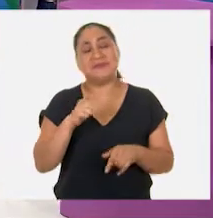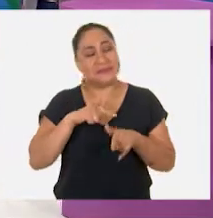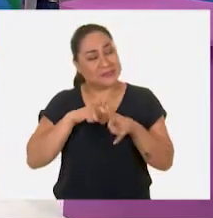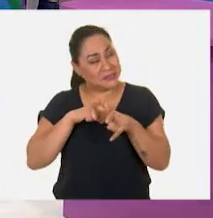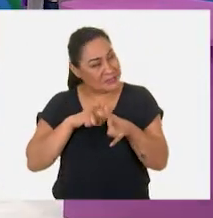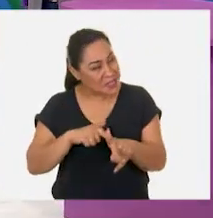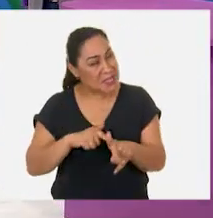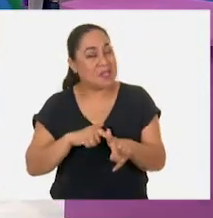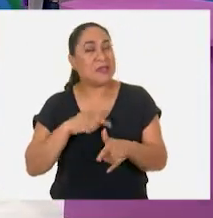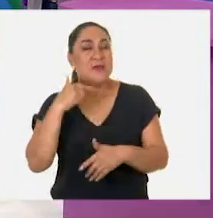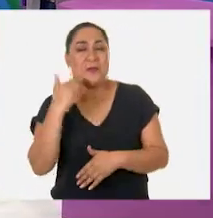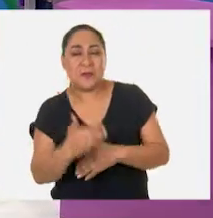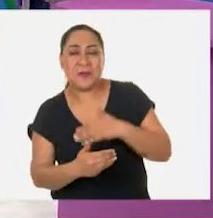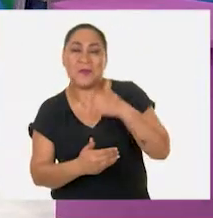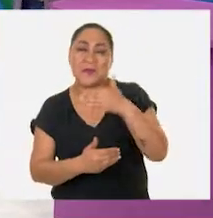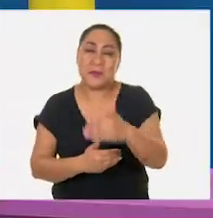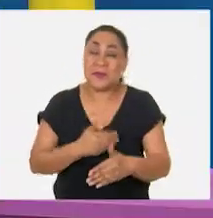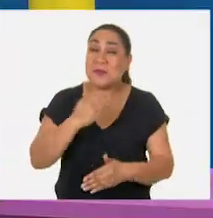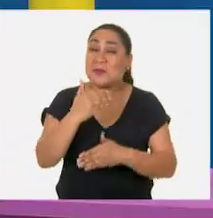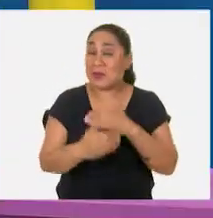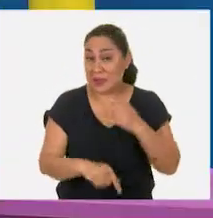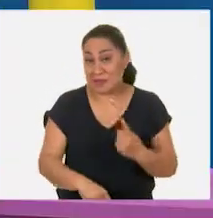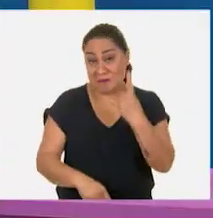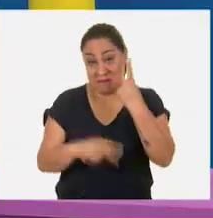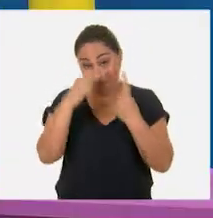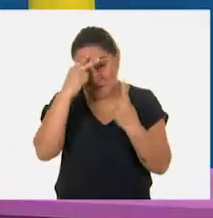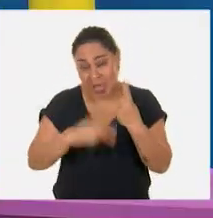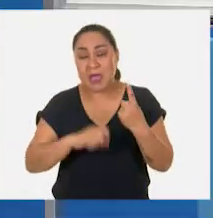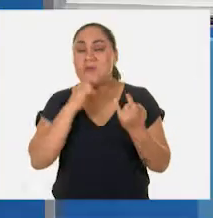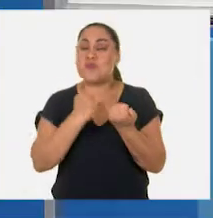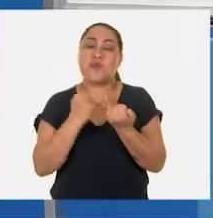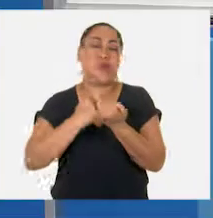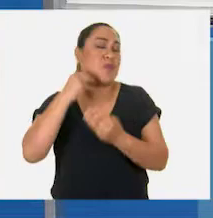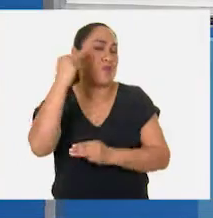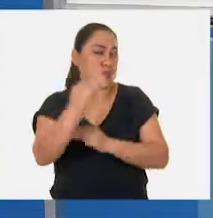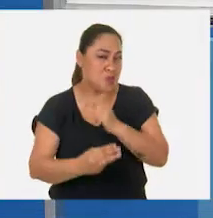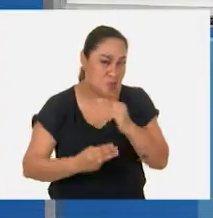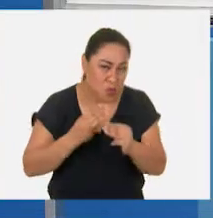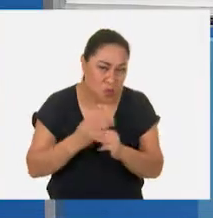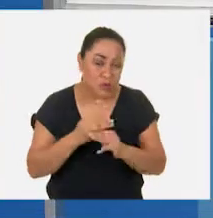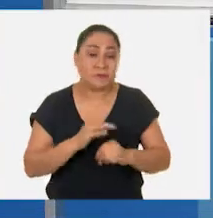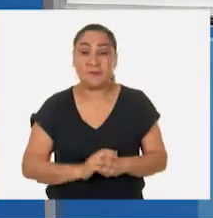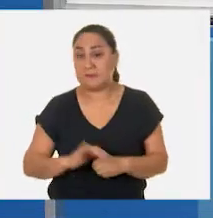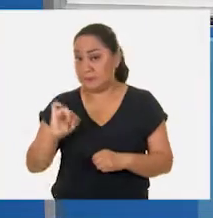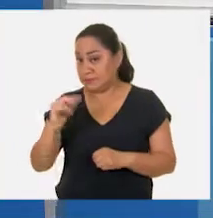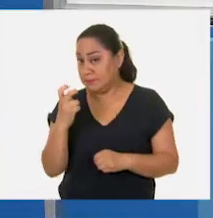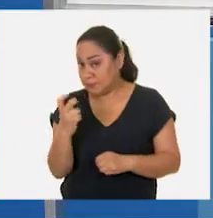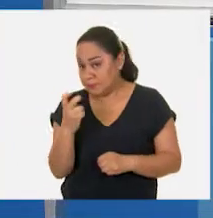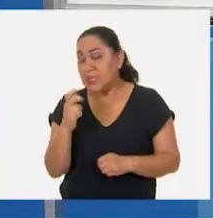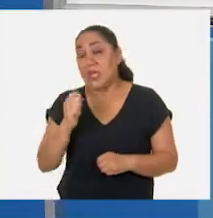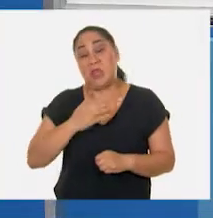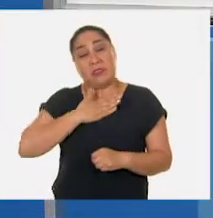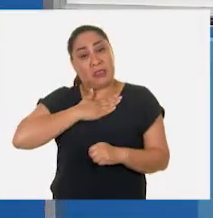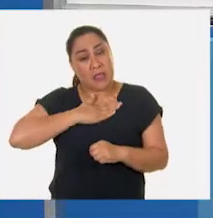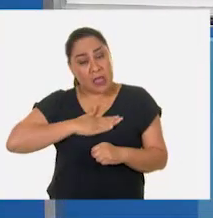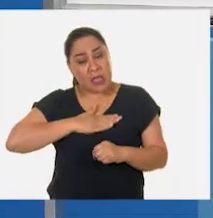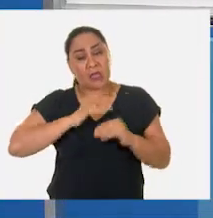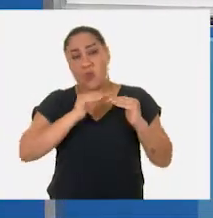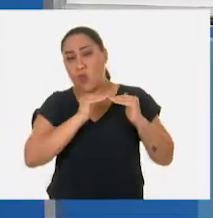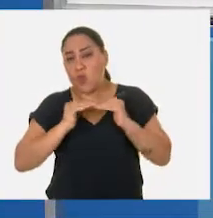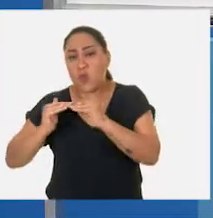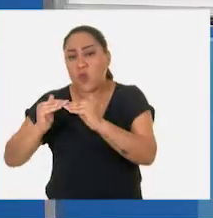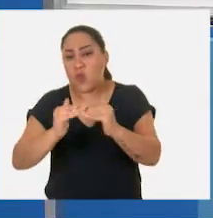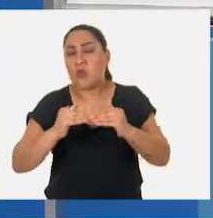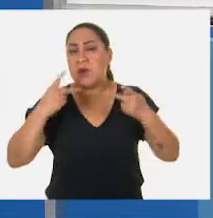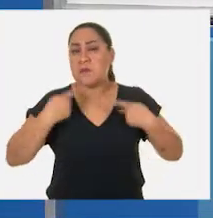para construirse en nuestro país y en el mundo. Así es, Juan Carlos. Nos damos cuenta entonces que la democracia no solo tiene que ver